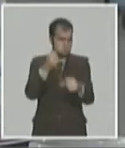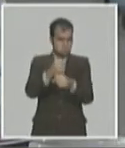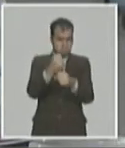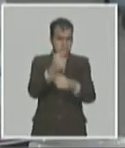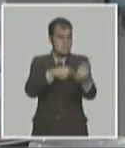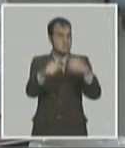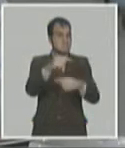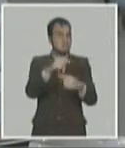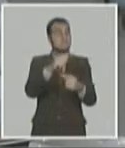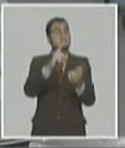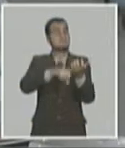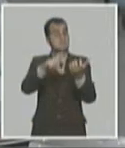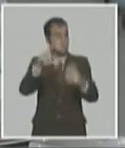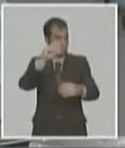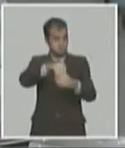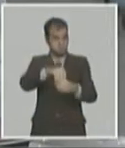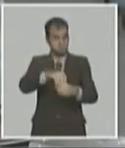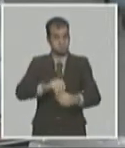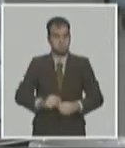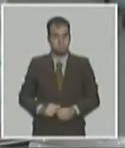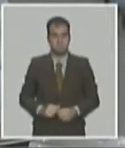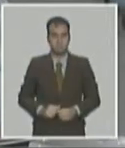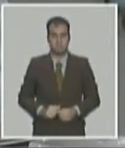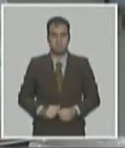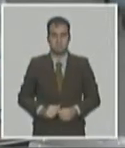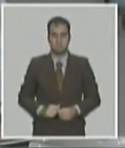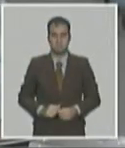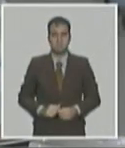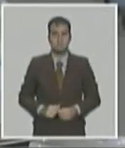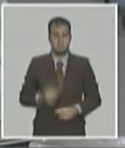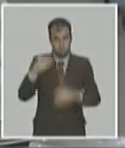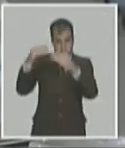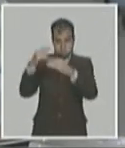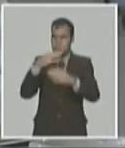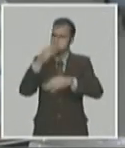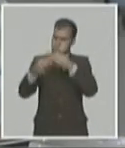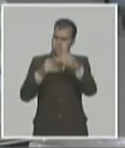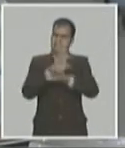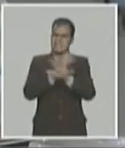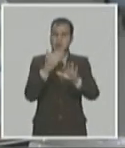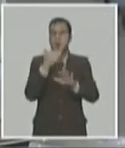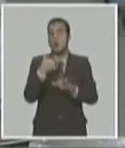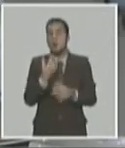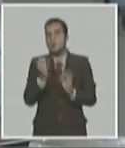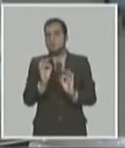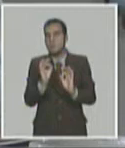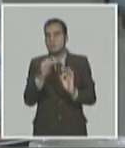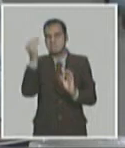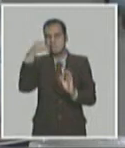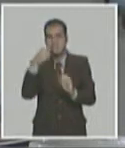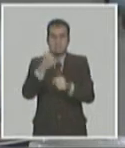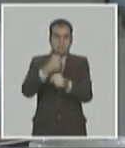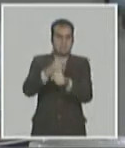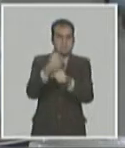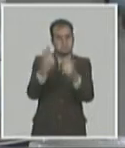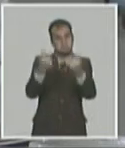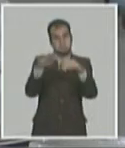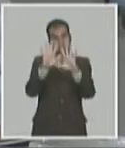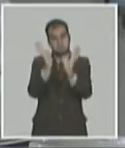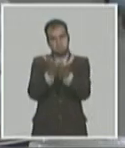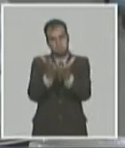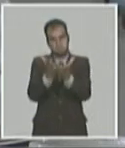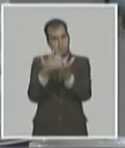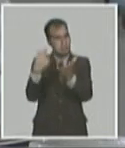sentido dejaba claro el papel que le correspondía en el desarrollo económico del país, en la lucha por la paz y la firmeza